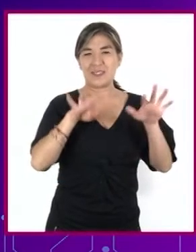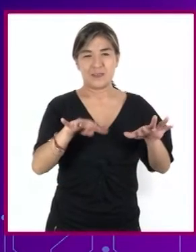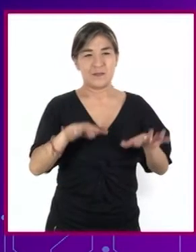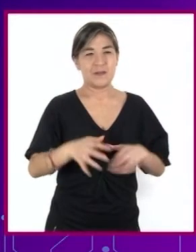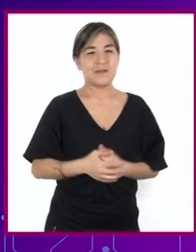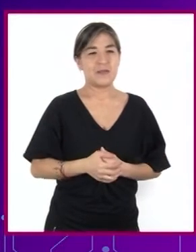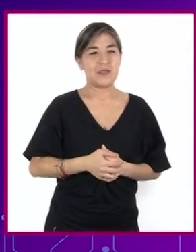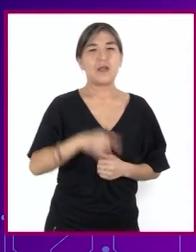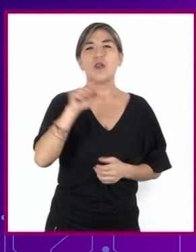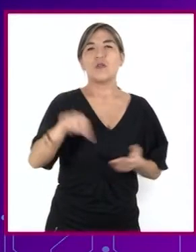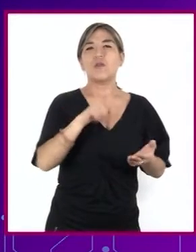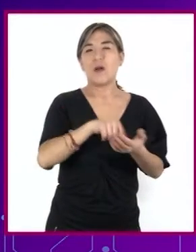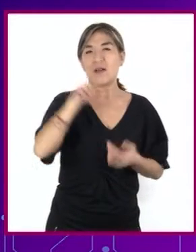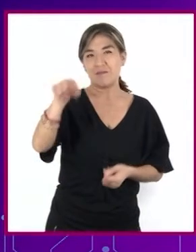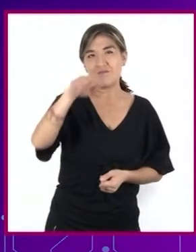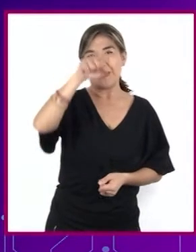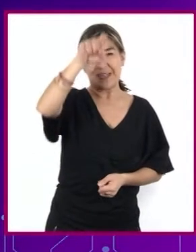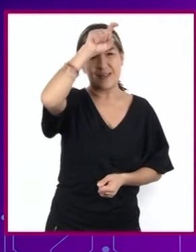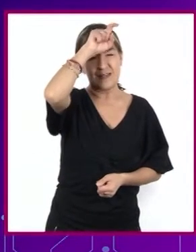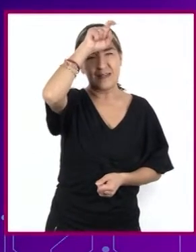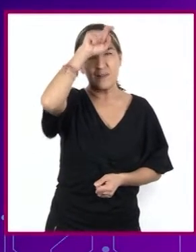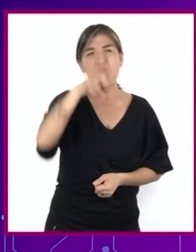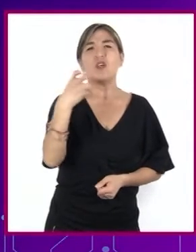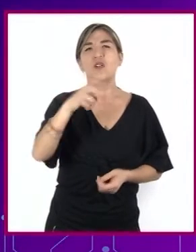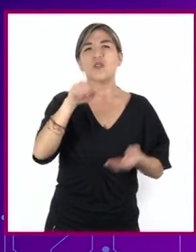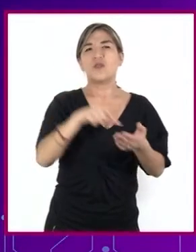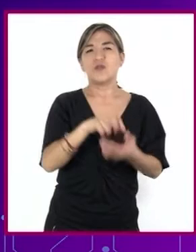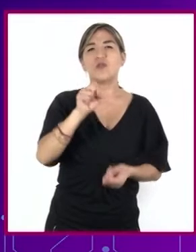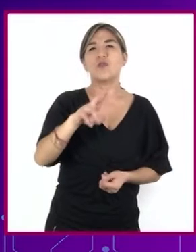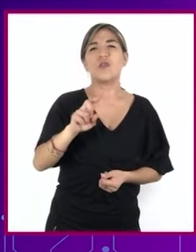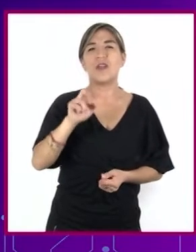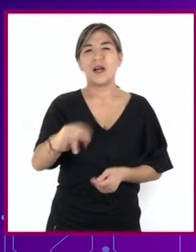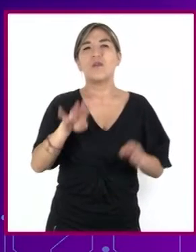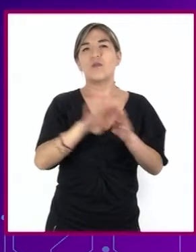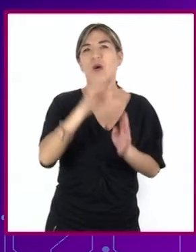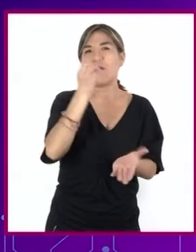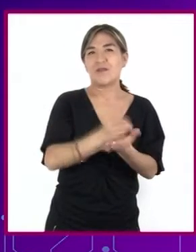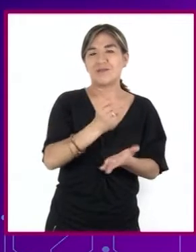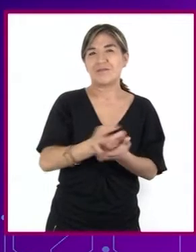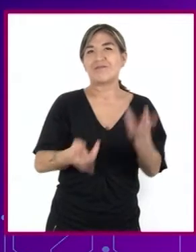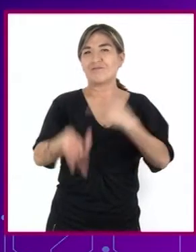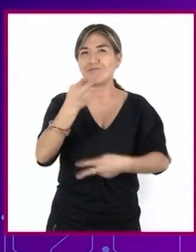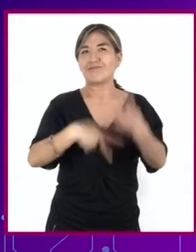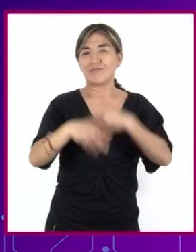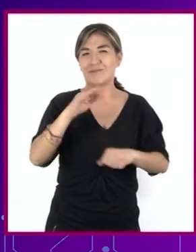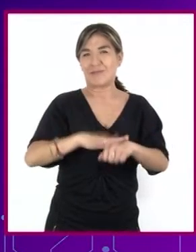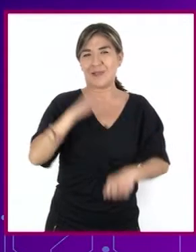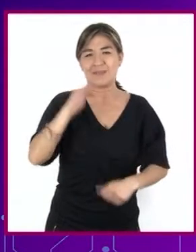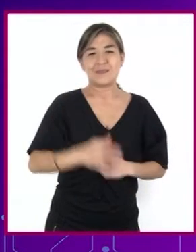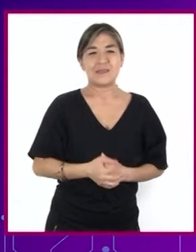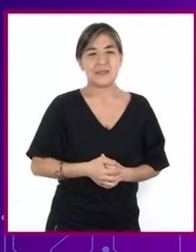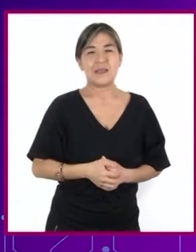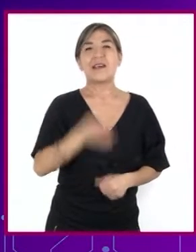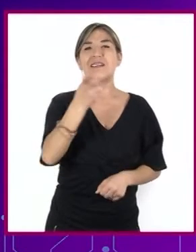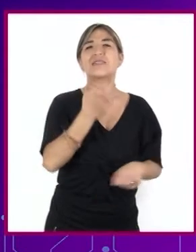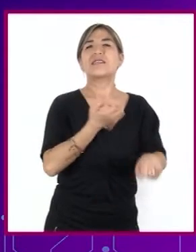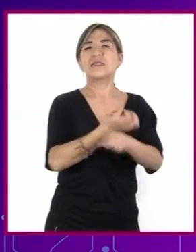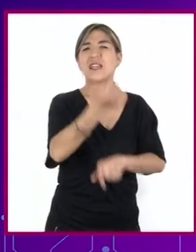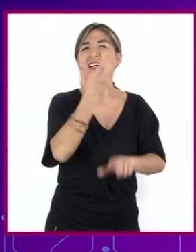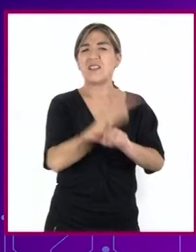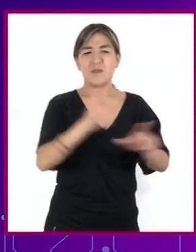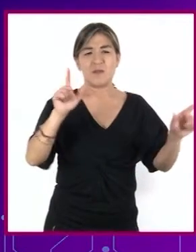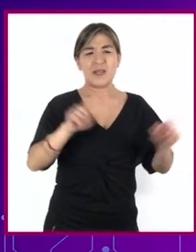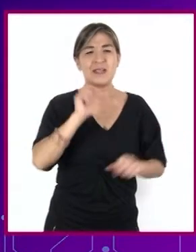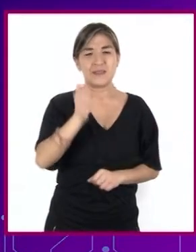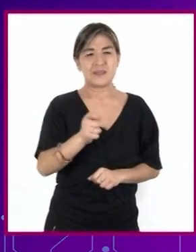británicos colonizaron Egipto y Sudán e invadieron la región productora de oro de Transvaal y el Estado Libre de Orange,